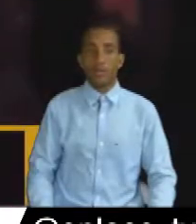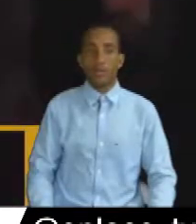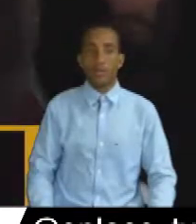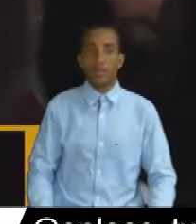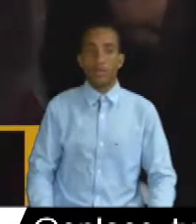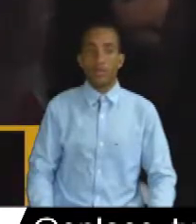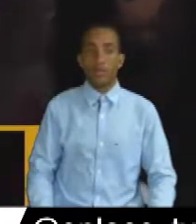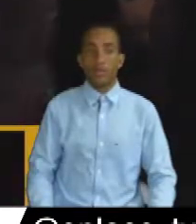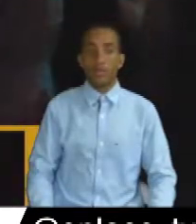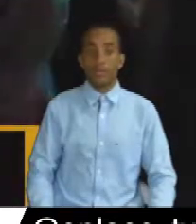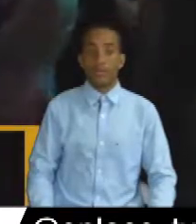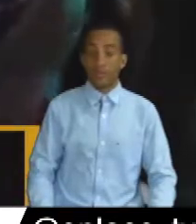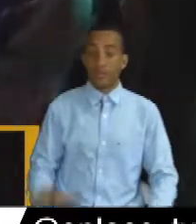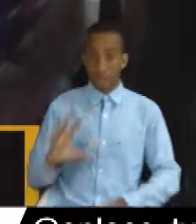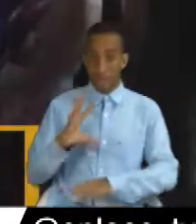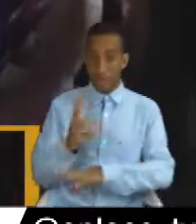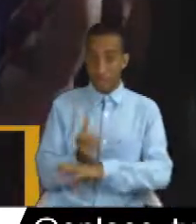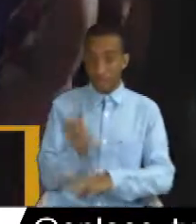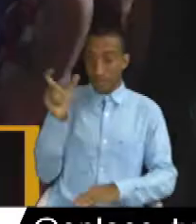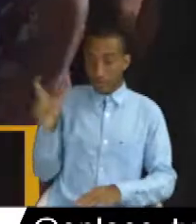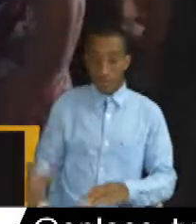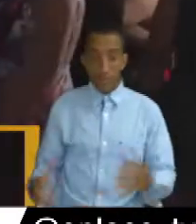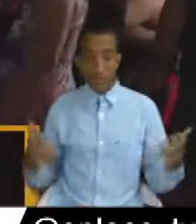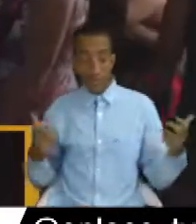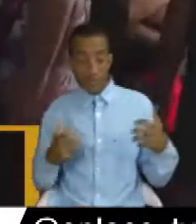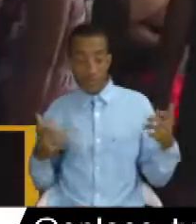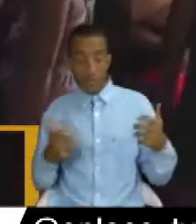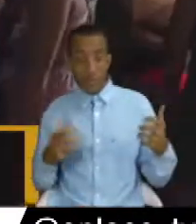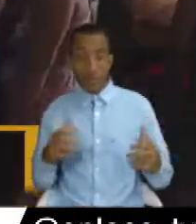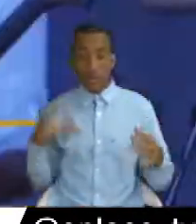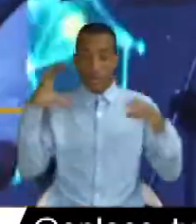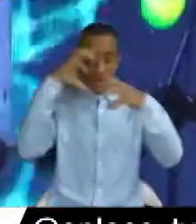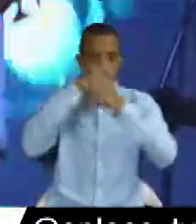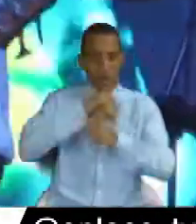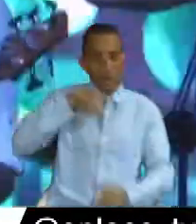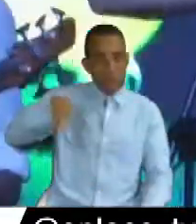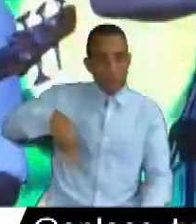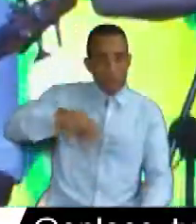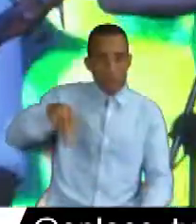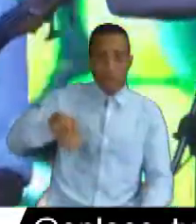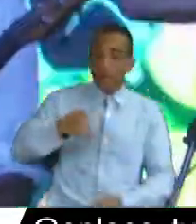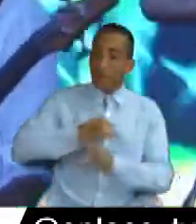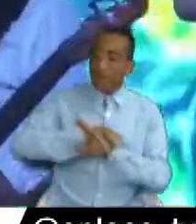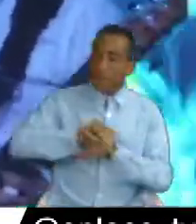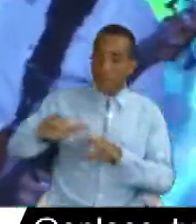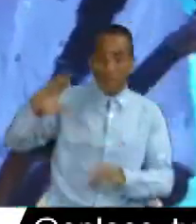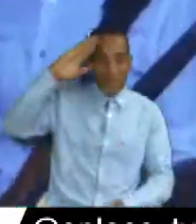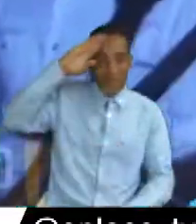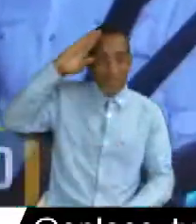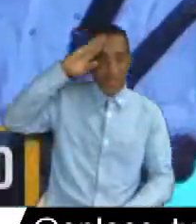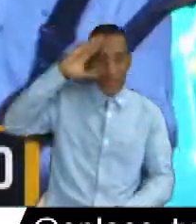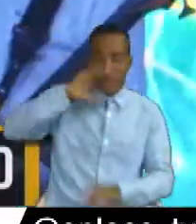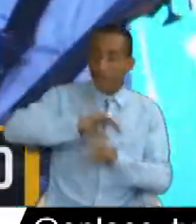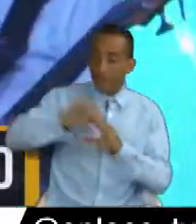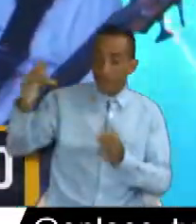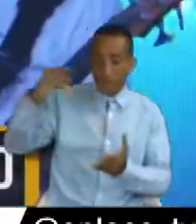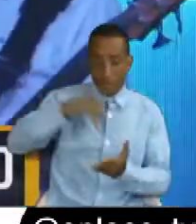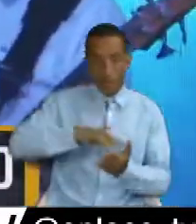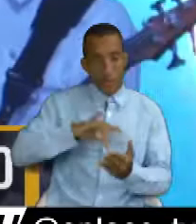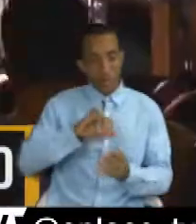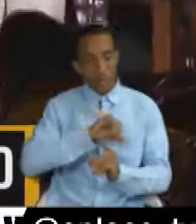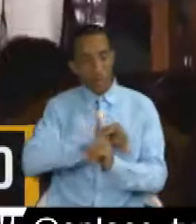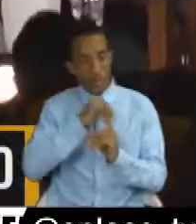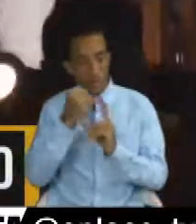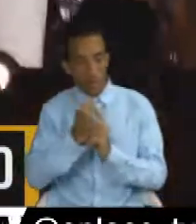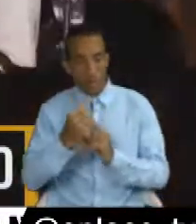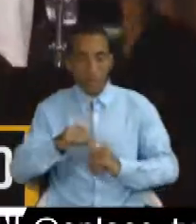El artista vallenato Poncho Zuleta estuvo la noche del miércoles en la ciudad atendiendo una invitación de la Policía Nacional para participar de la obra social denominada Café